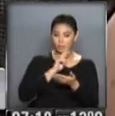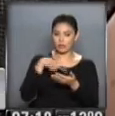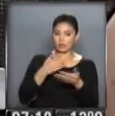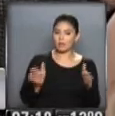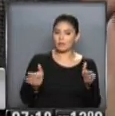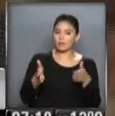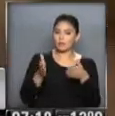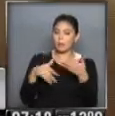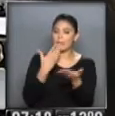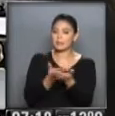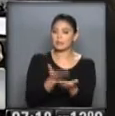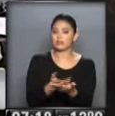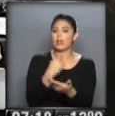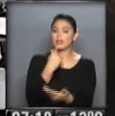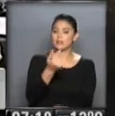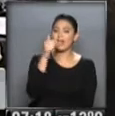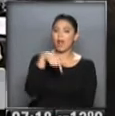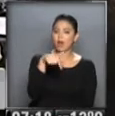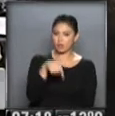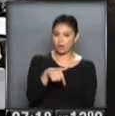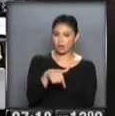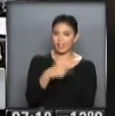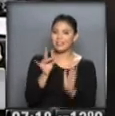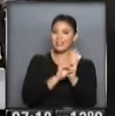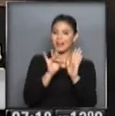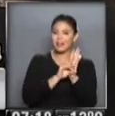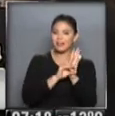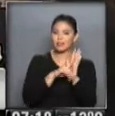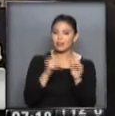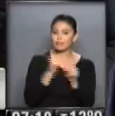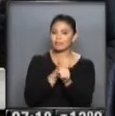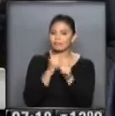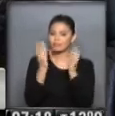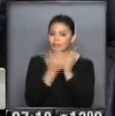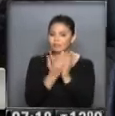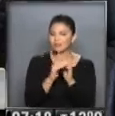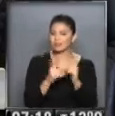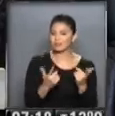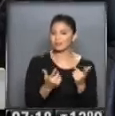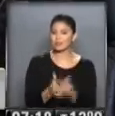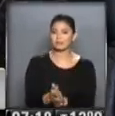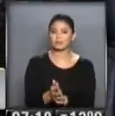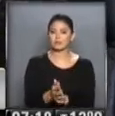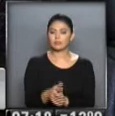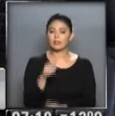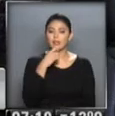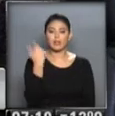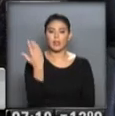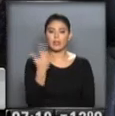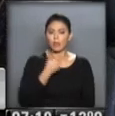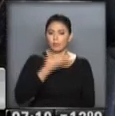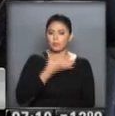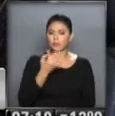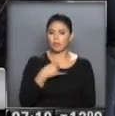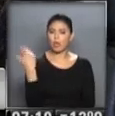presentación judiciales dijo que ahora no tiene sentido que el decreto sea tratado me parece que es que es tan contundente toda la